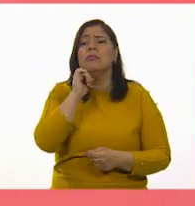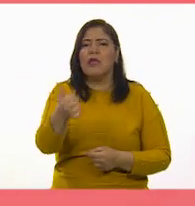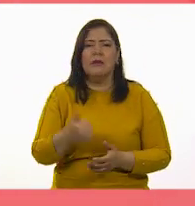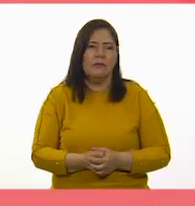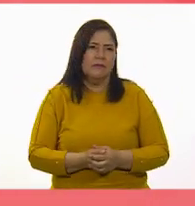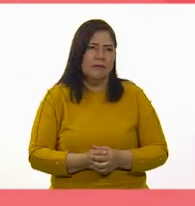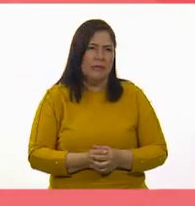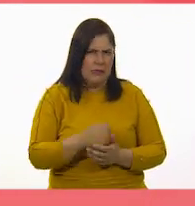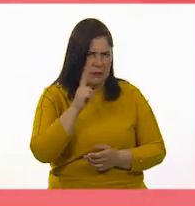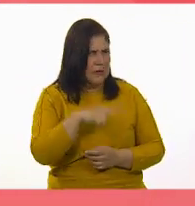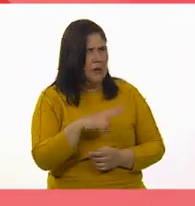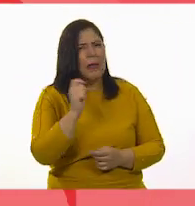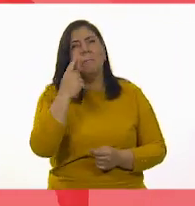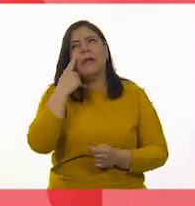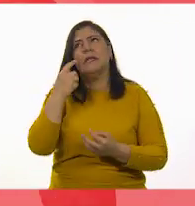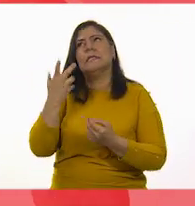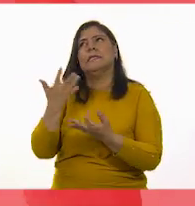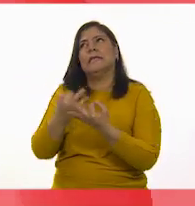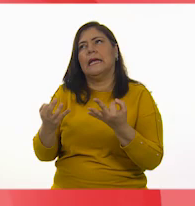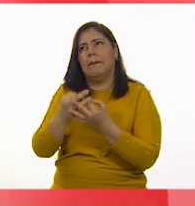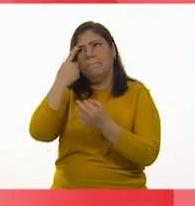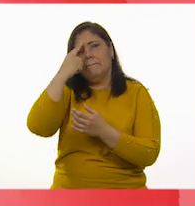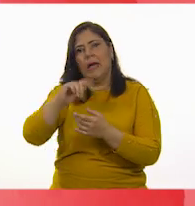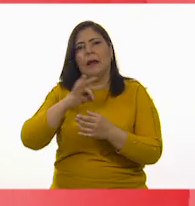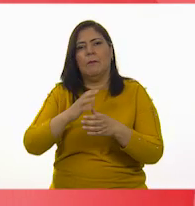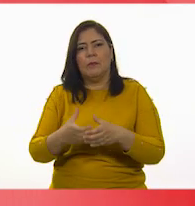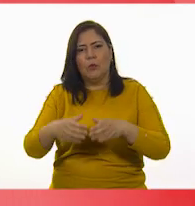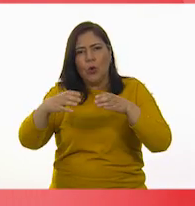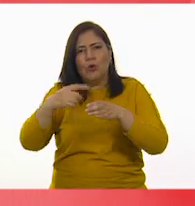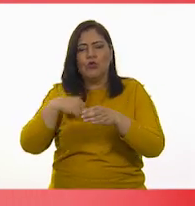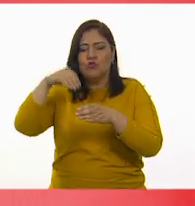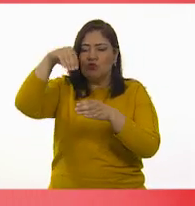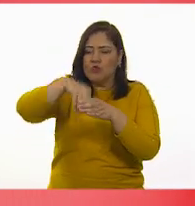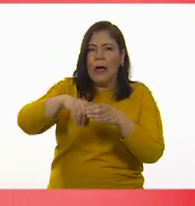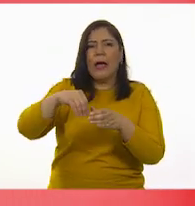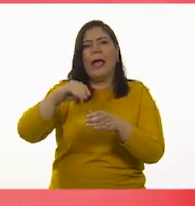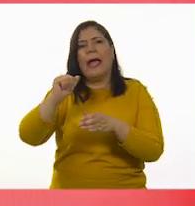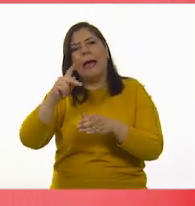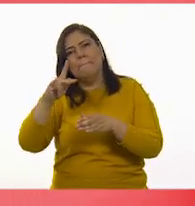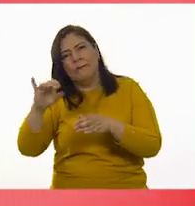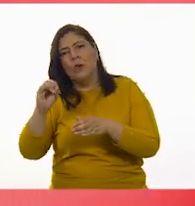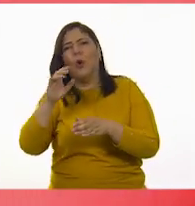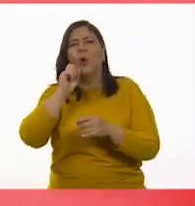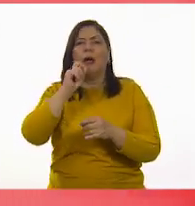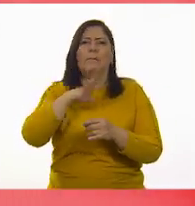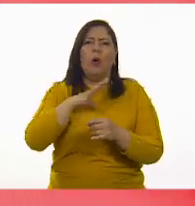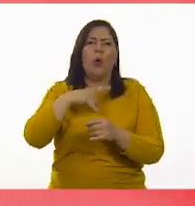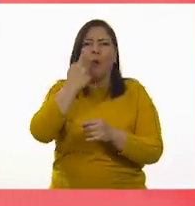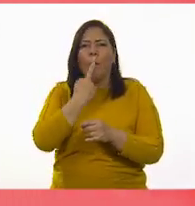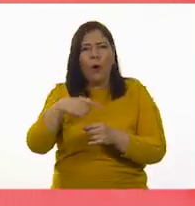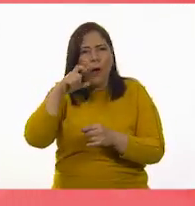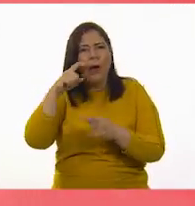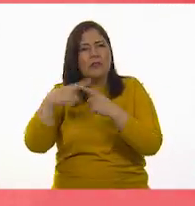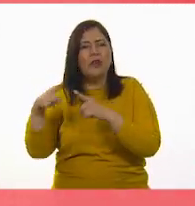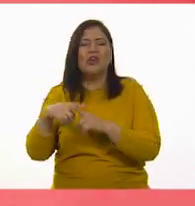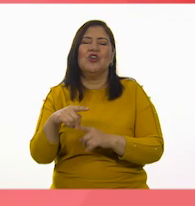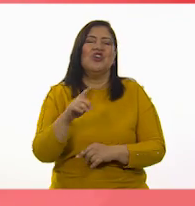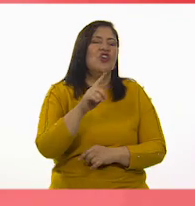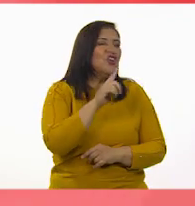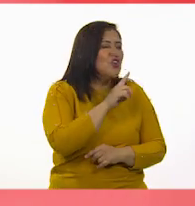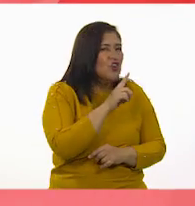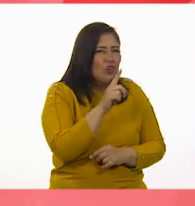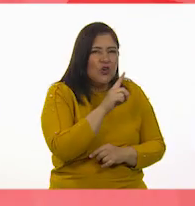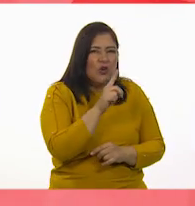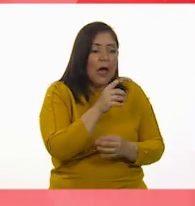serio? Mira, me han regalado tierra para macetas donde sembro mi apio, mi jitomatito, mis calabacitas. No. Tierras.